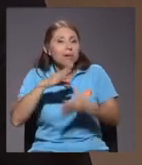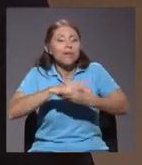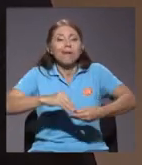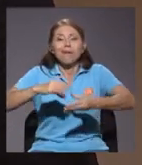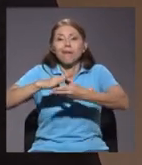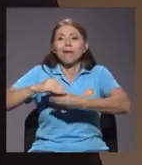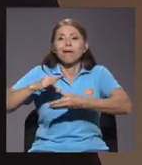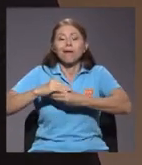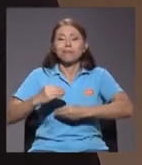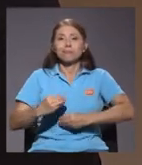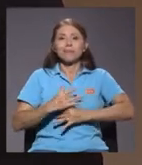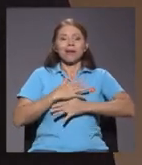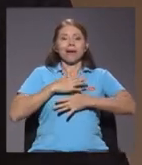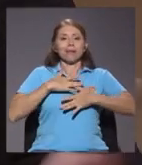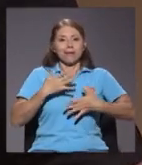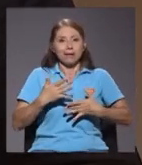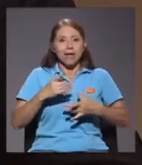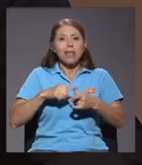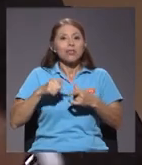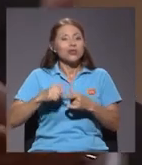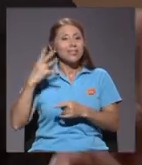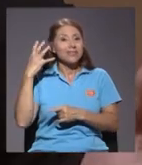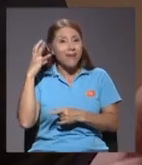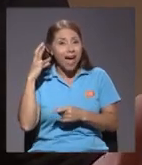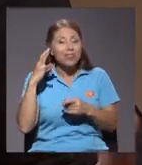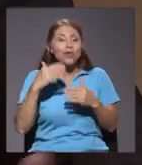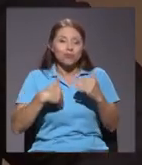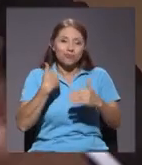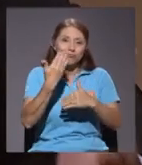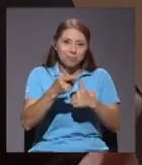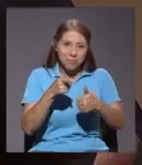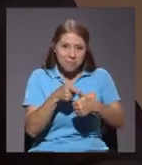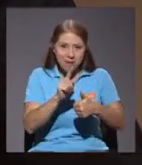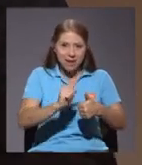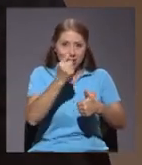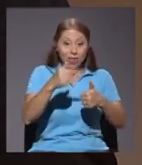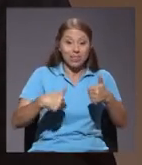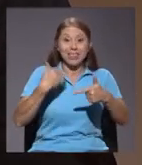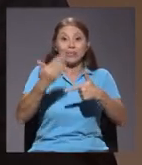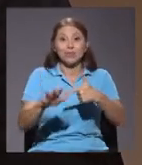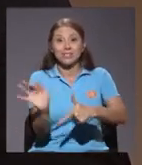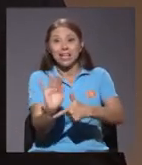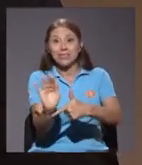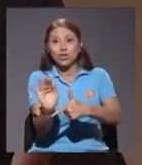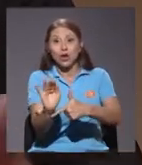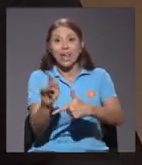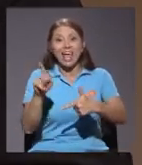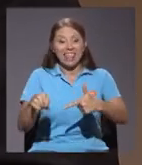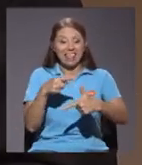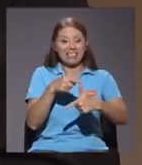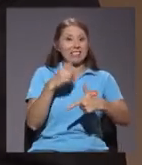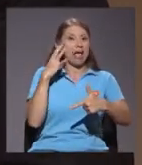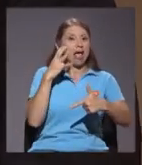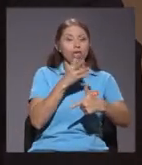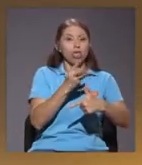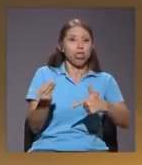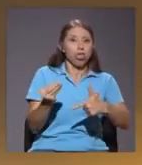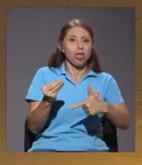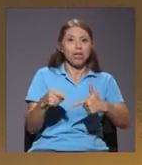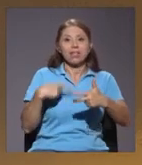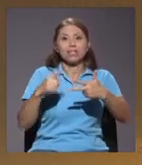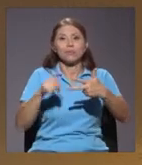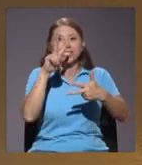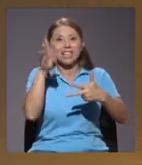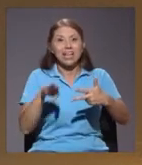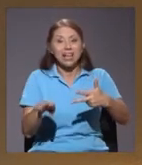sensaciones y entonces la radio se crea después viene la televisión y la gente decía la radio va desaparecer pero no desapareció después y luego internet y tampoco es a nosotros vamos a